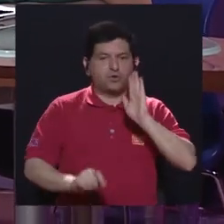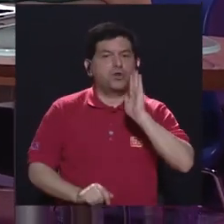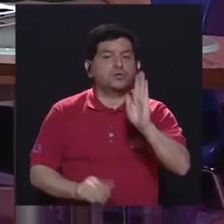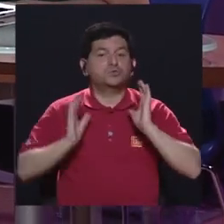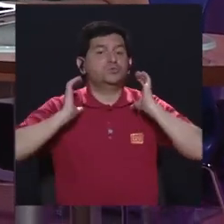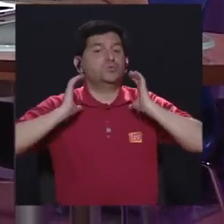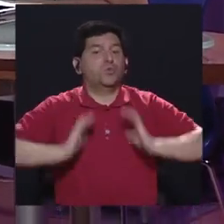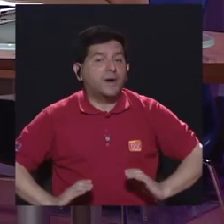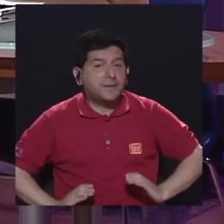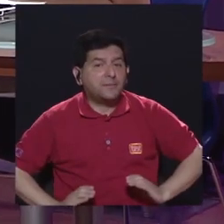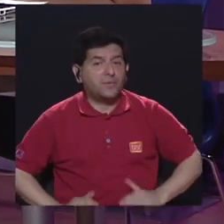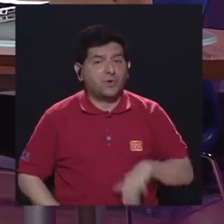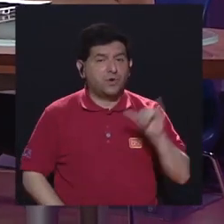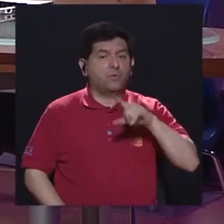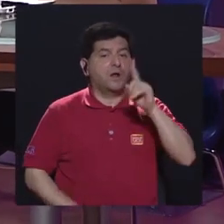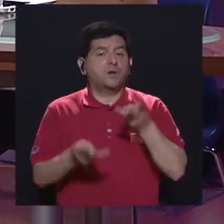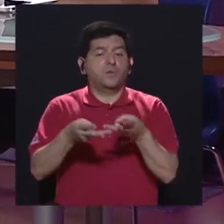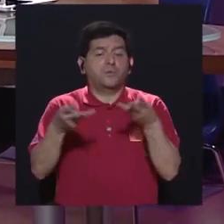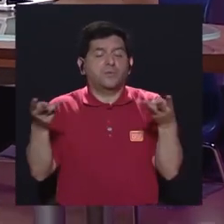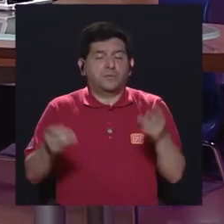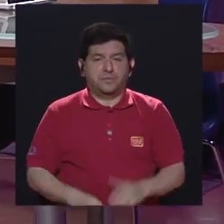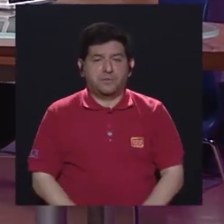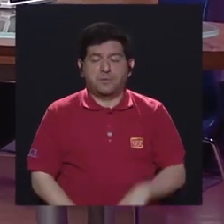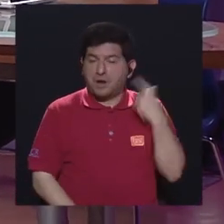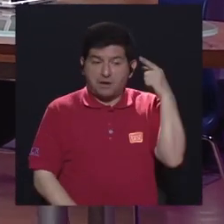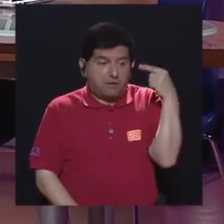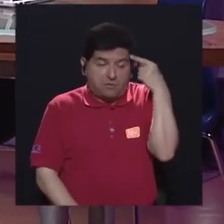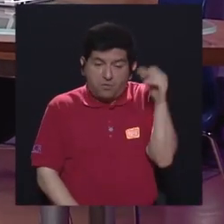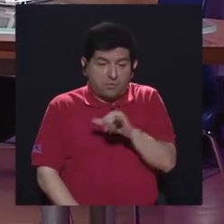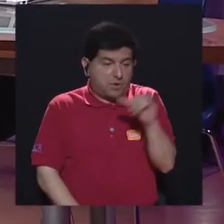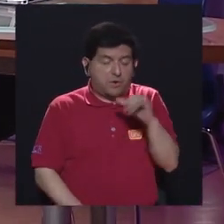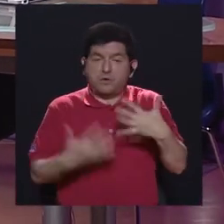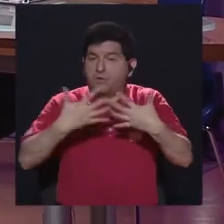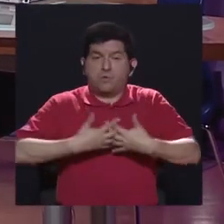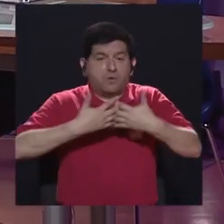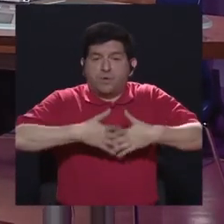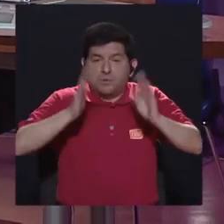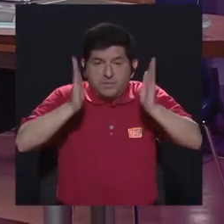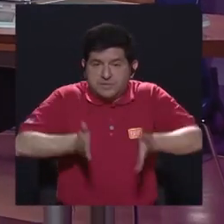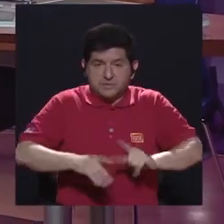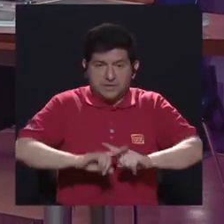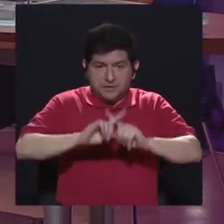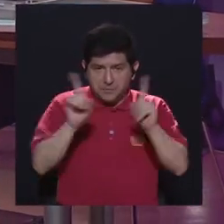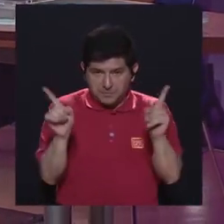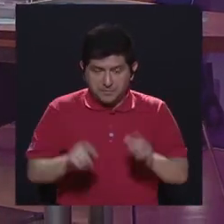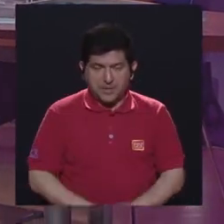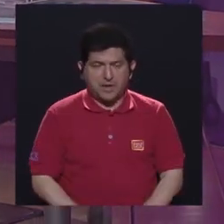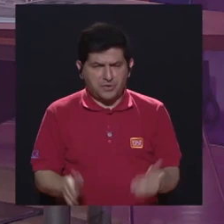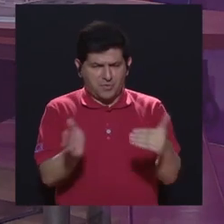y tu cuerpo es una mercancía para el Estado o para el empresario, pero